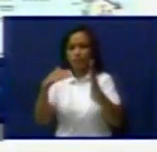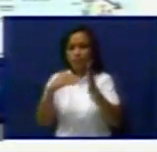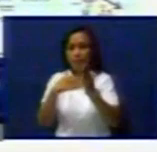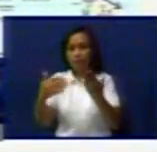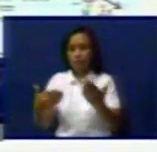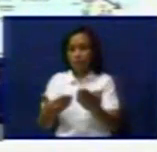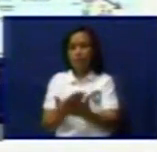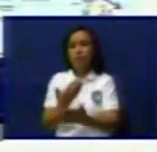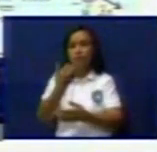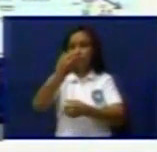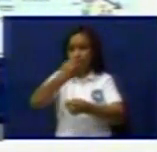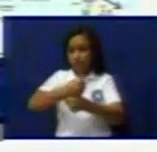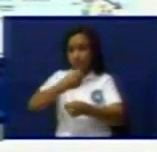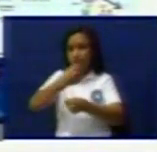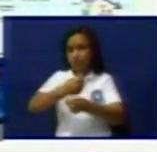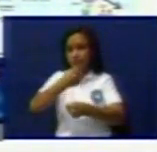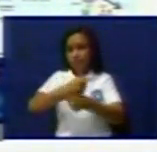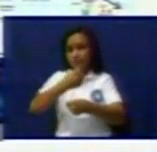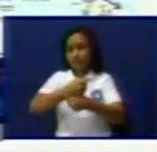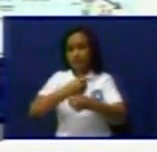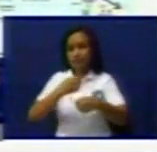empleos.